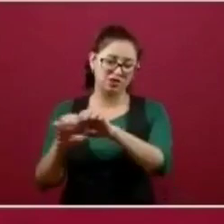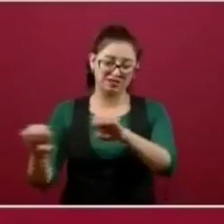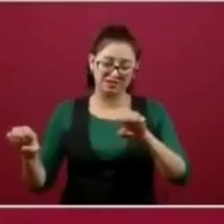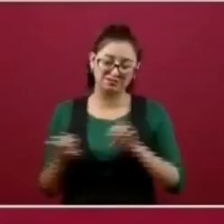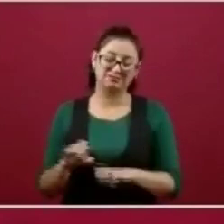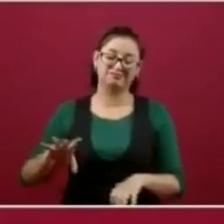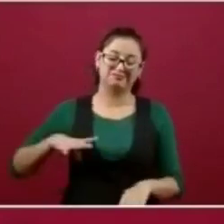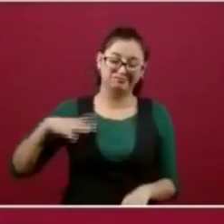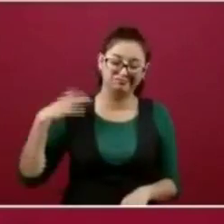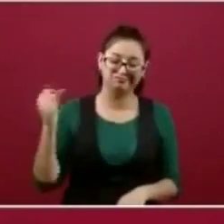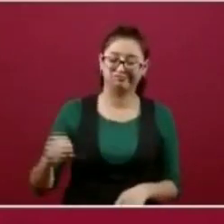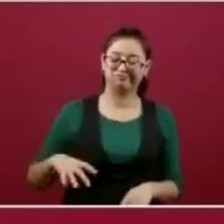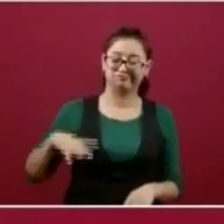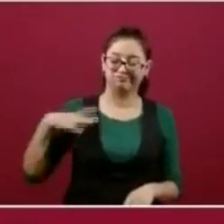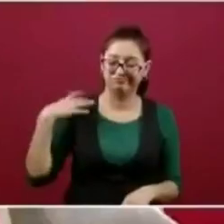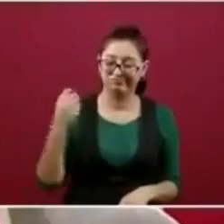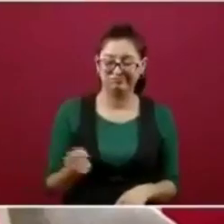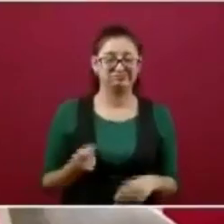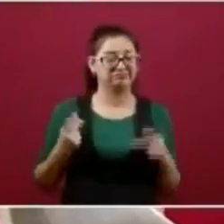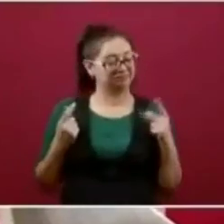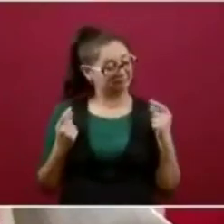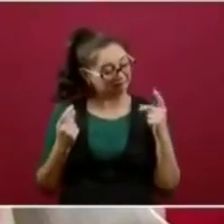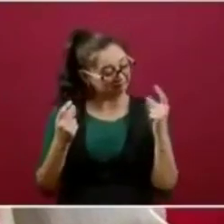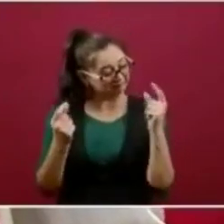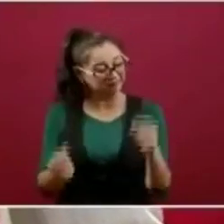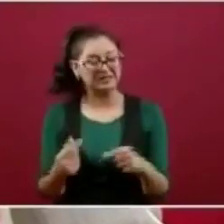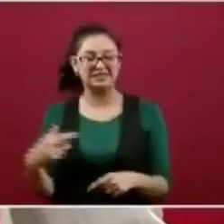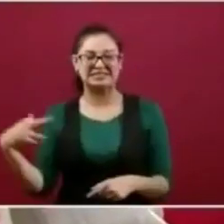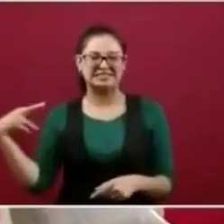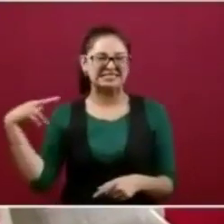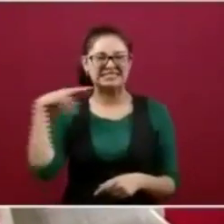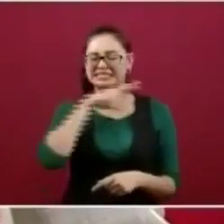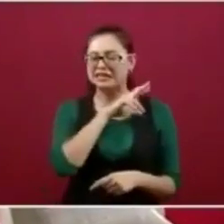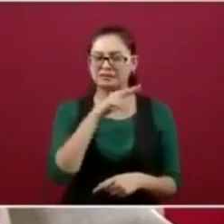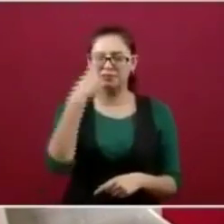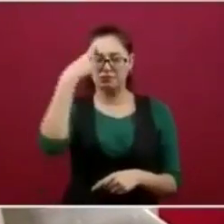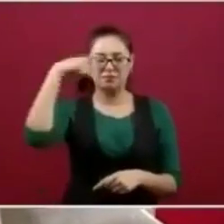tratando de hacer lo mejor posible y lo más rápido posible para